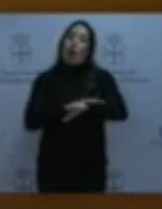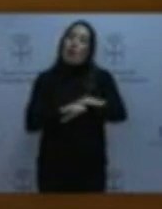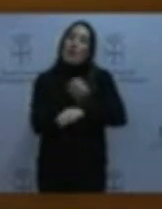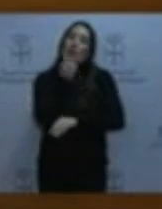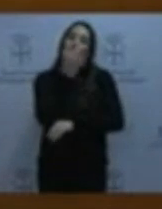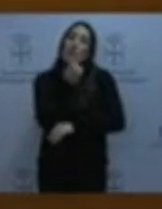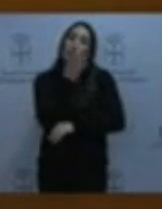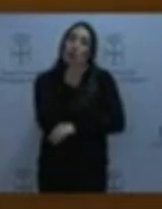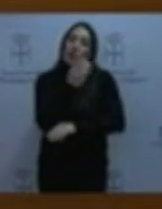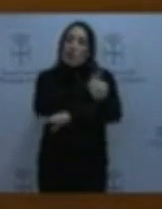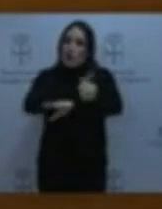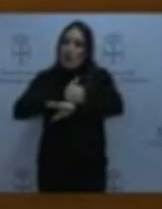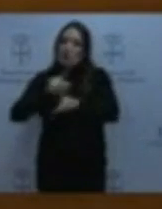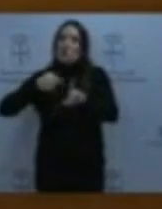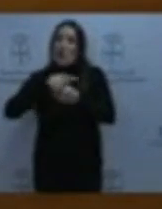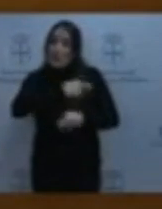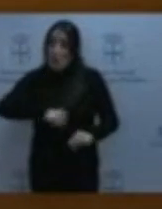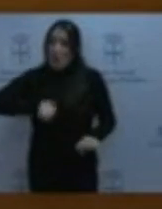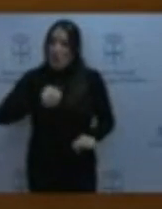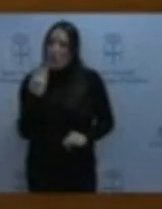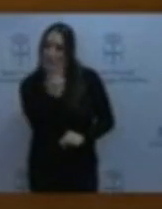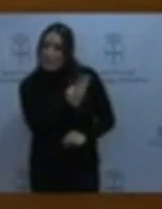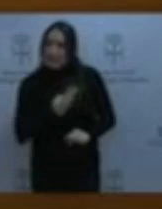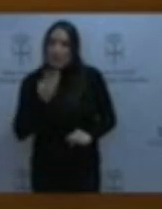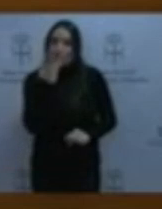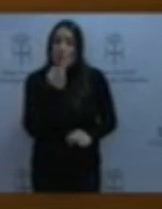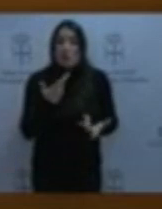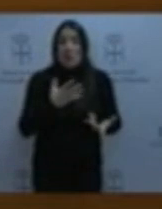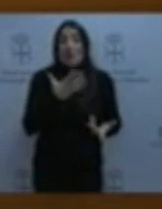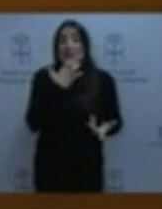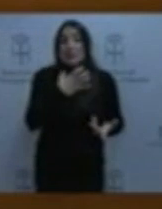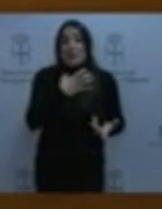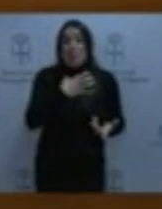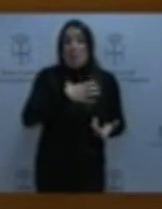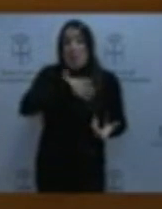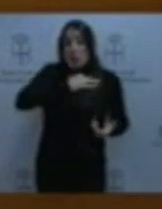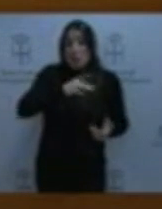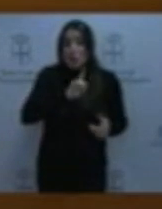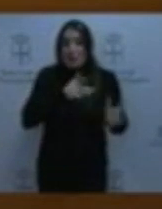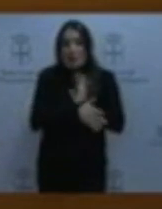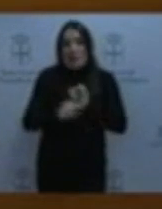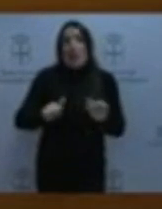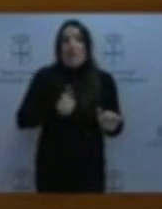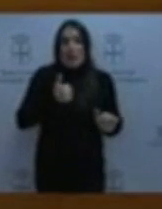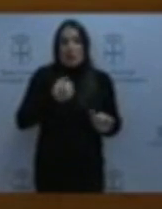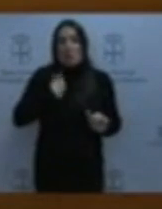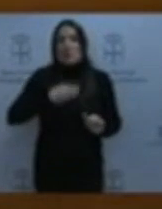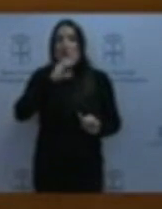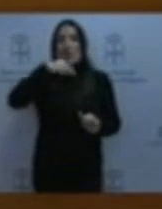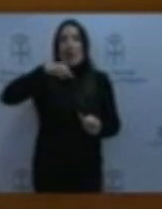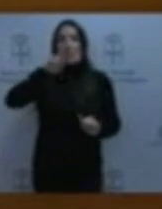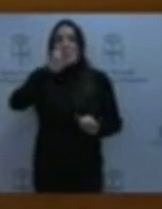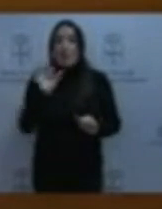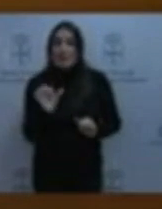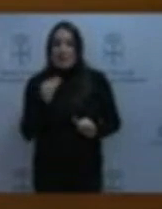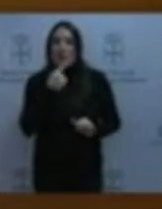y Podemos, pero en política lo que no es posible es falso. Esto es lo que decía el propio Cánovas, ¿no?, el artífice de la regeneración. De